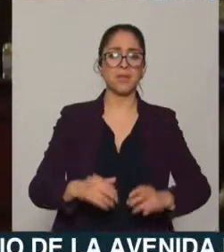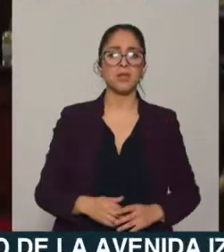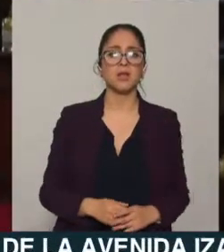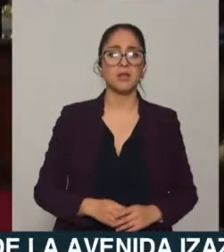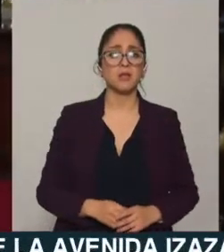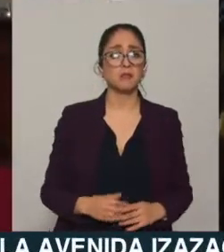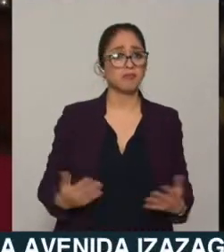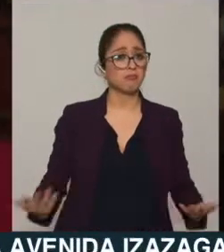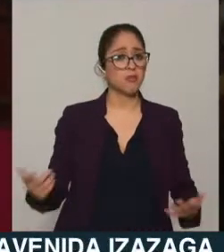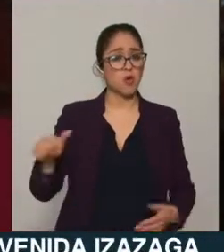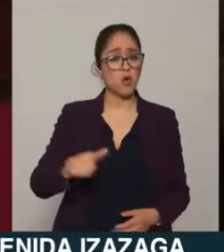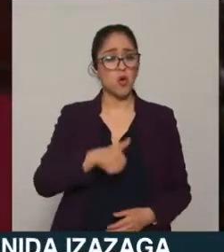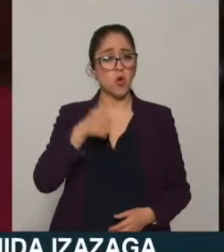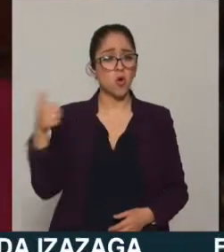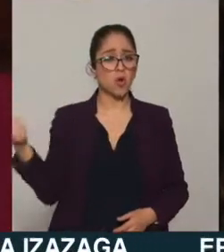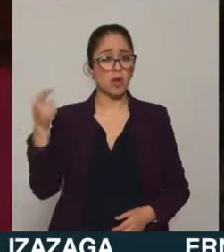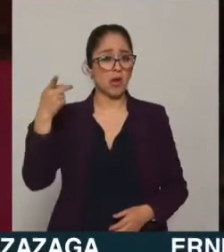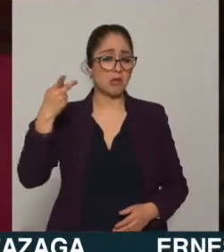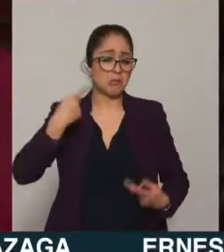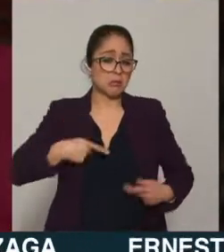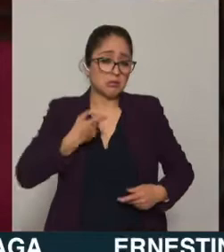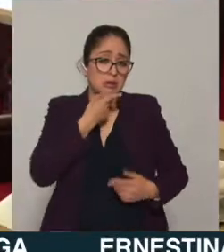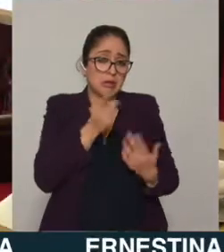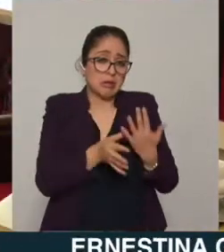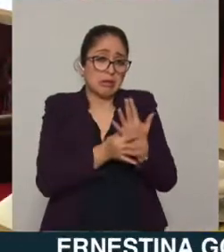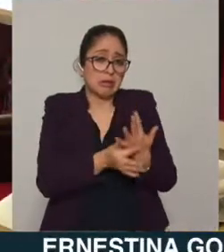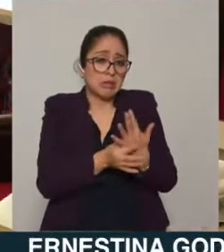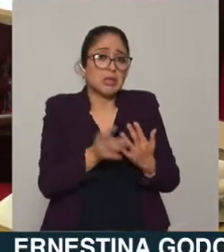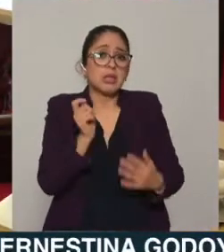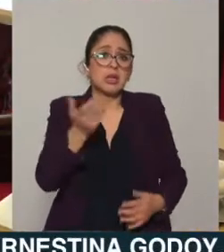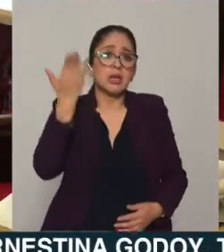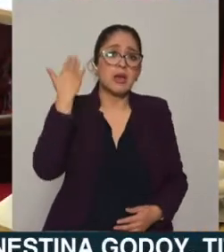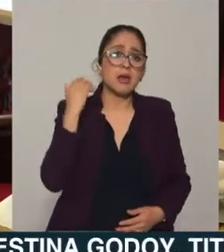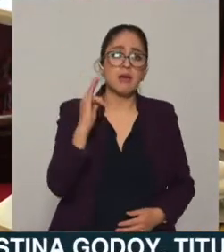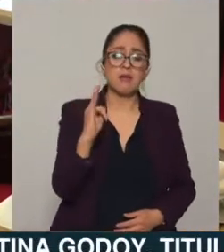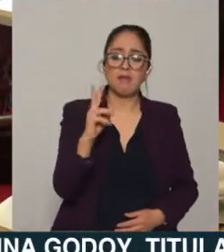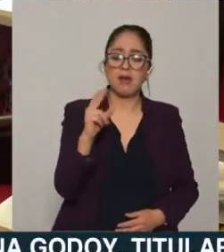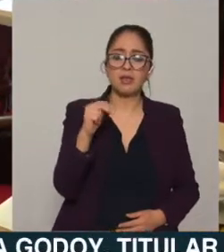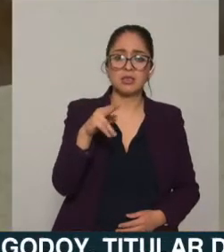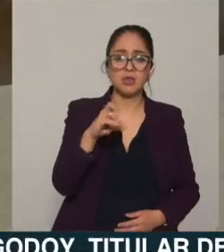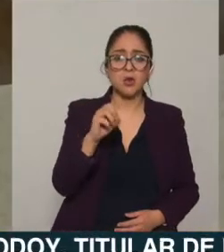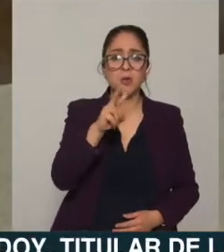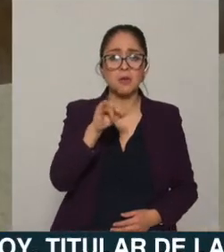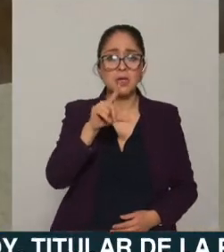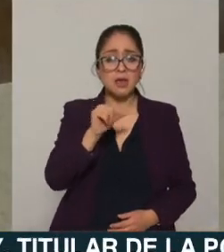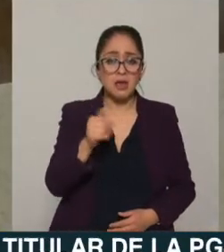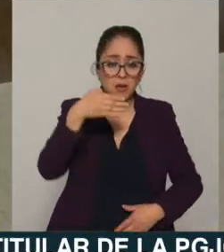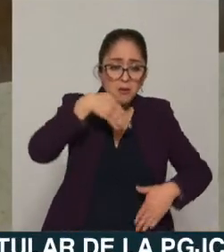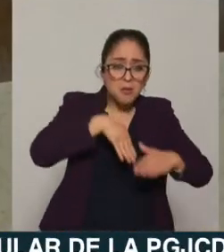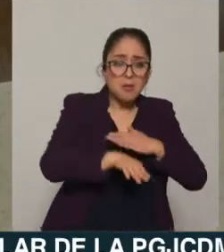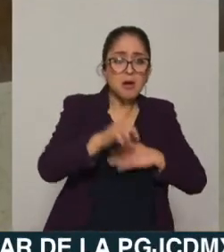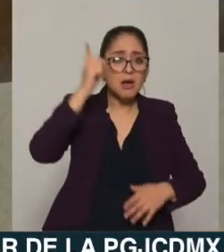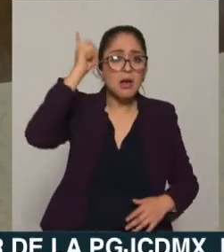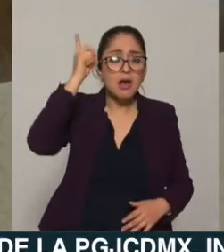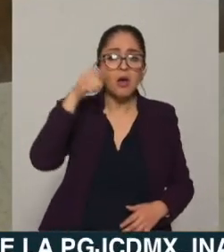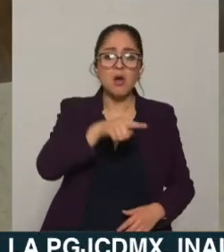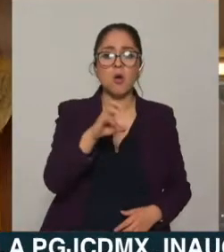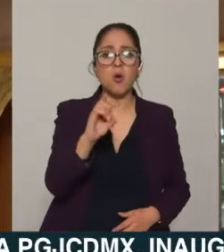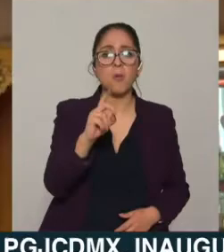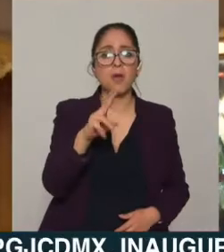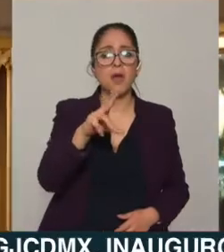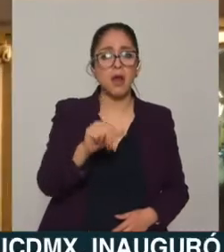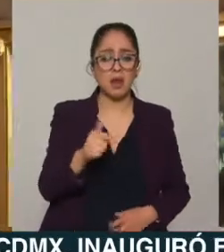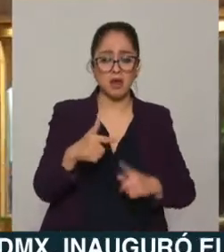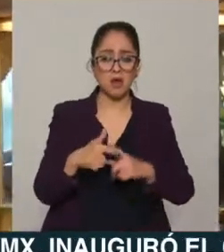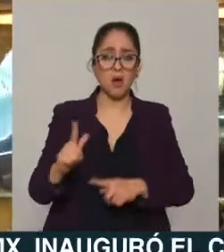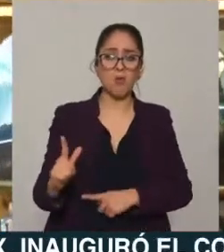hecho giran otras versiones. También existe aquella que cuenta que Francisco Villa entró a caballo a la Ópera Bar y a punta de pistola